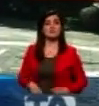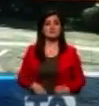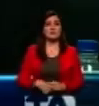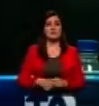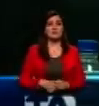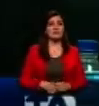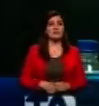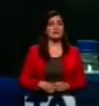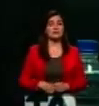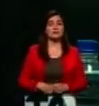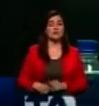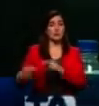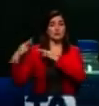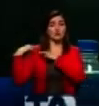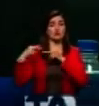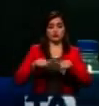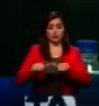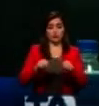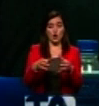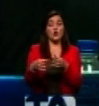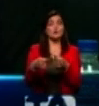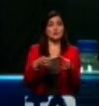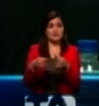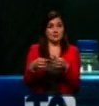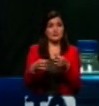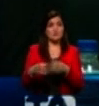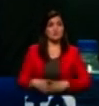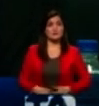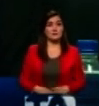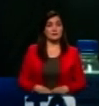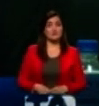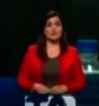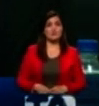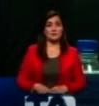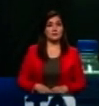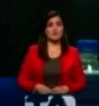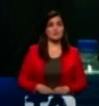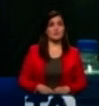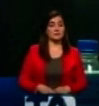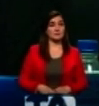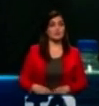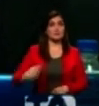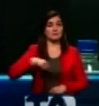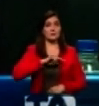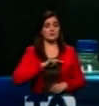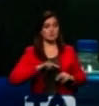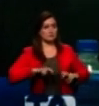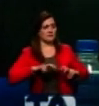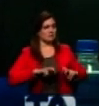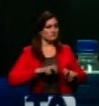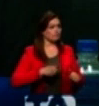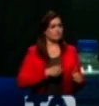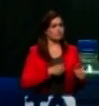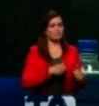Se encargaban de la administración y de la contabilidad. Es por este motivo que nosotros llegamos hacia ellos, porque